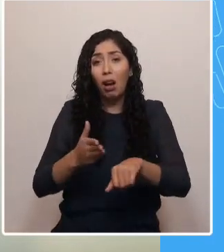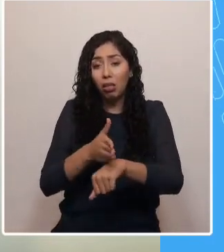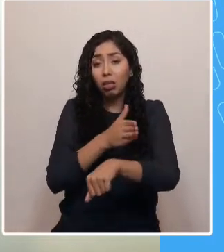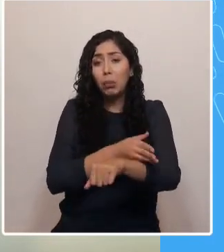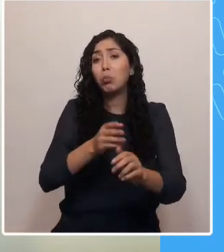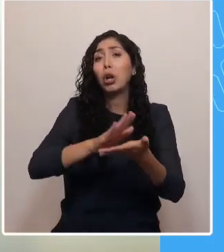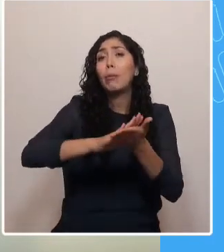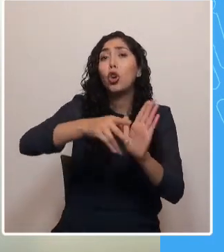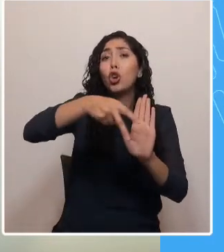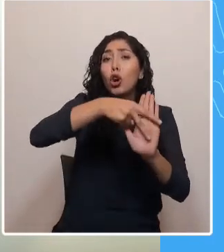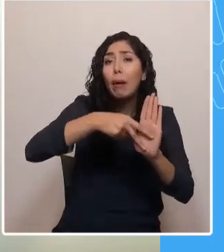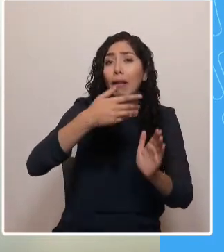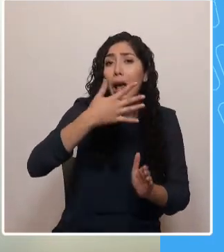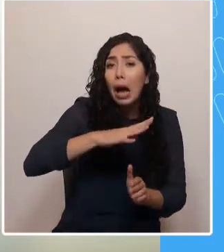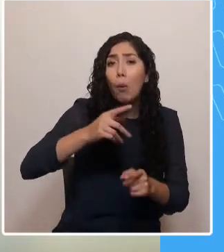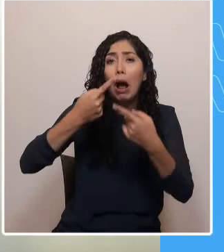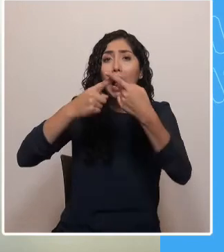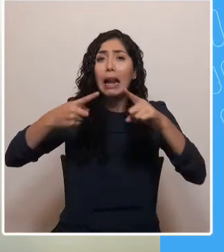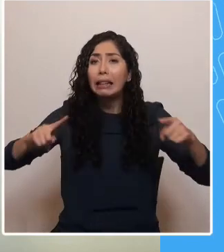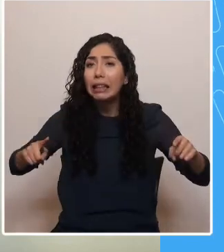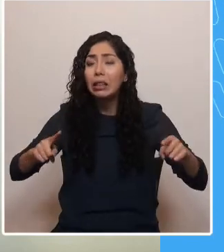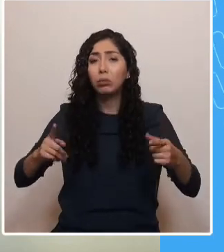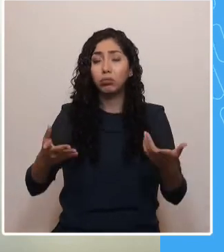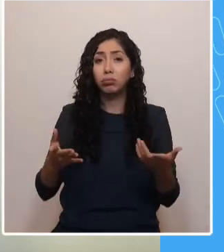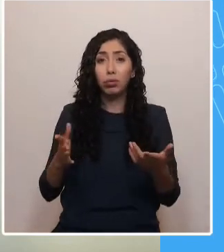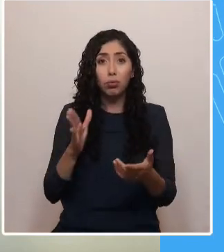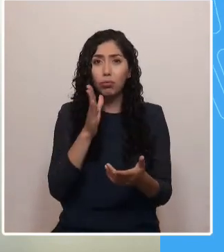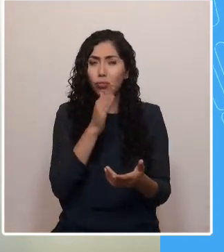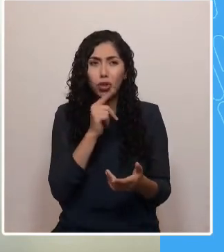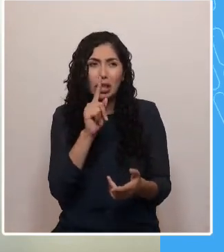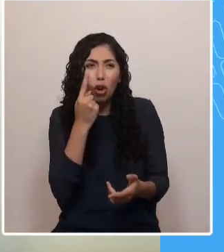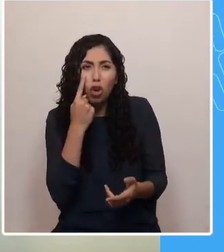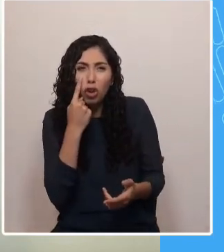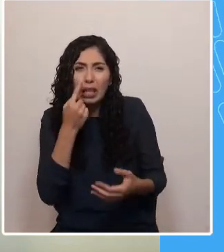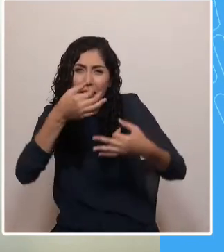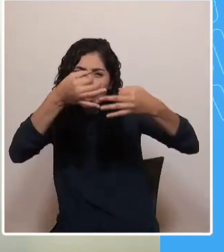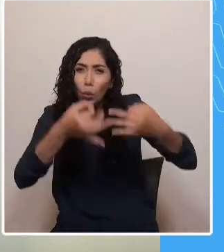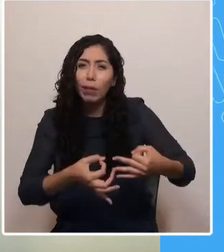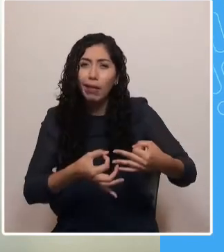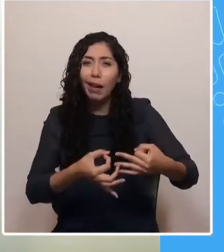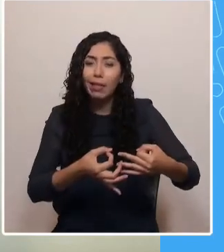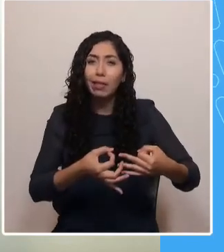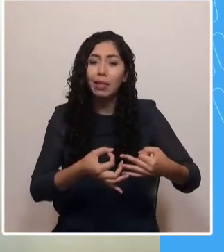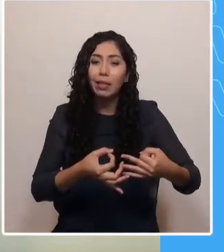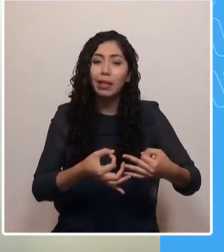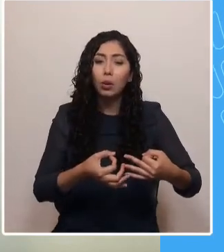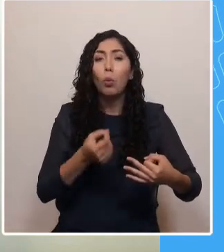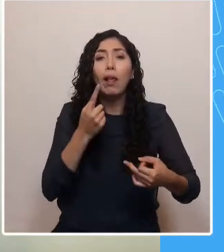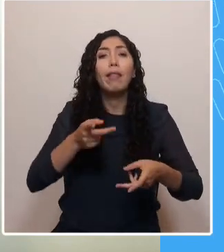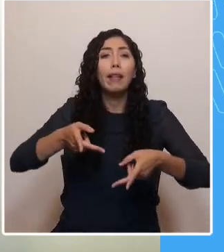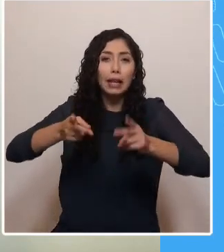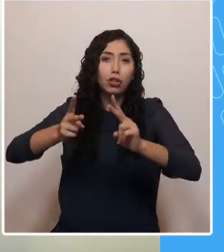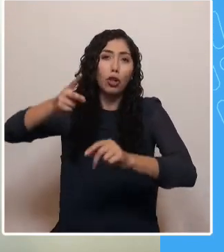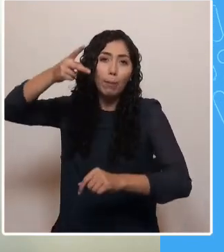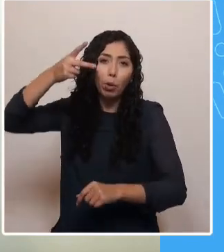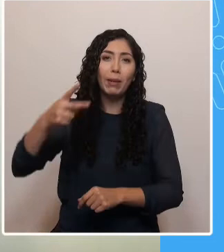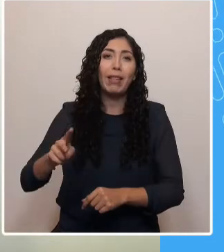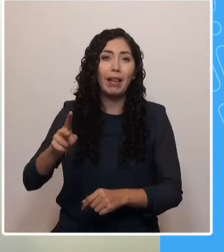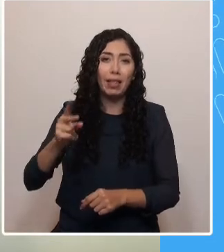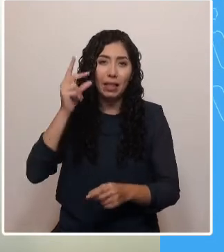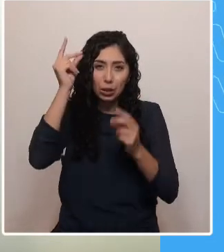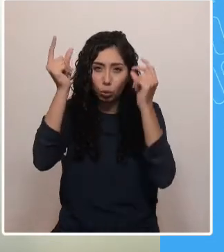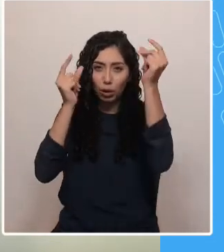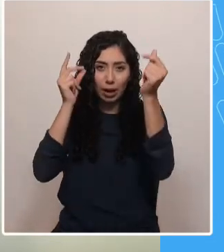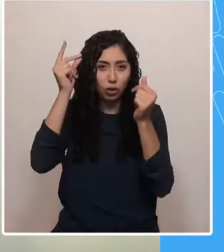agua o el espectro radioeléctrico, se les desconoce la certeza jurídica que aporta el tan esencial derecho de propiedad sobre sus creaciones.